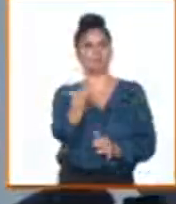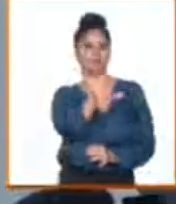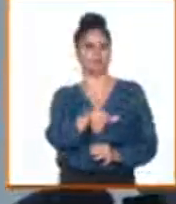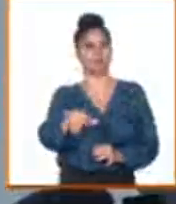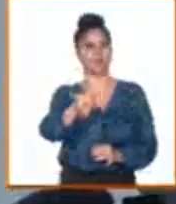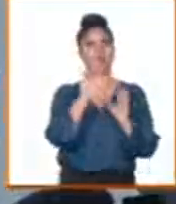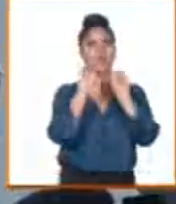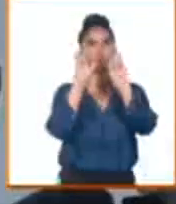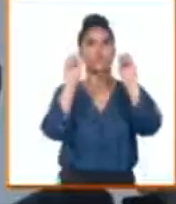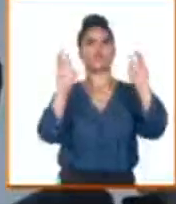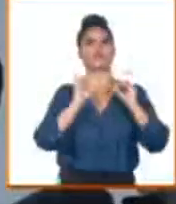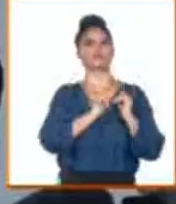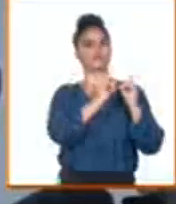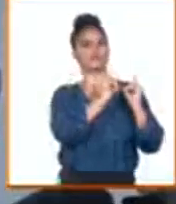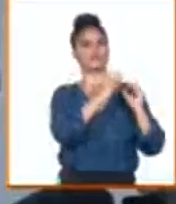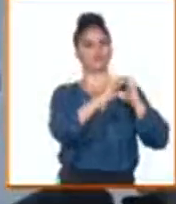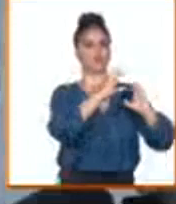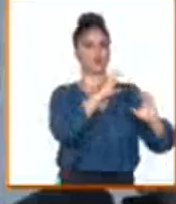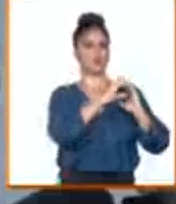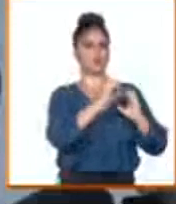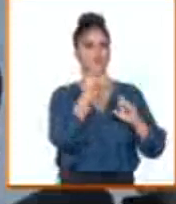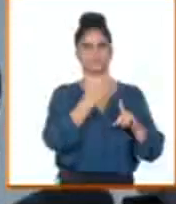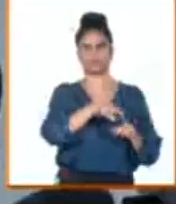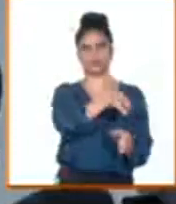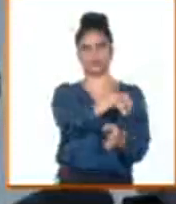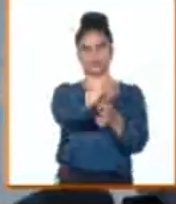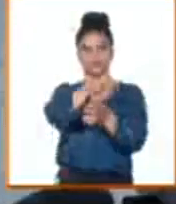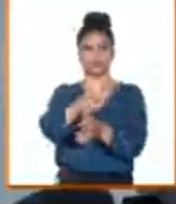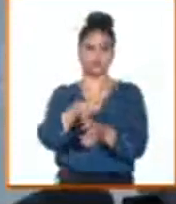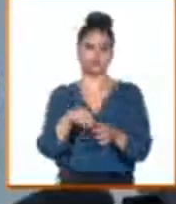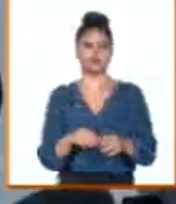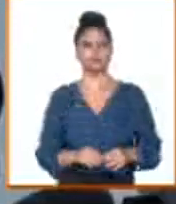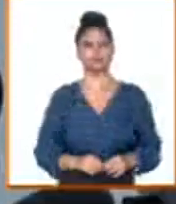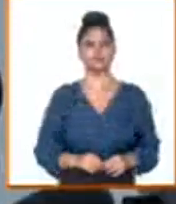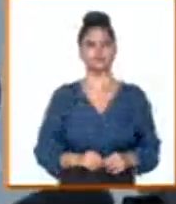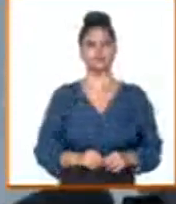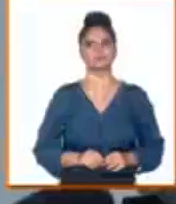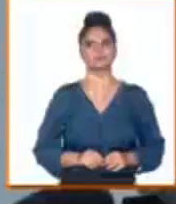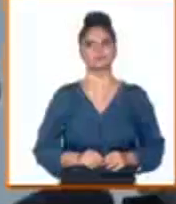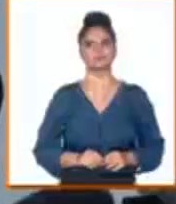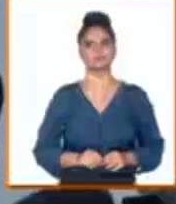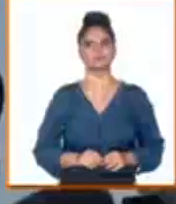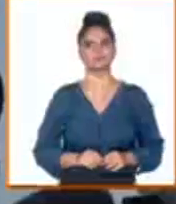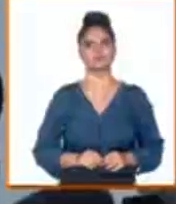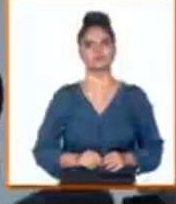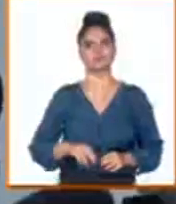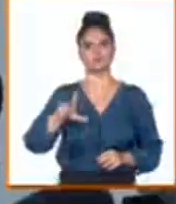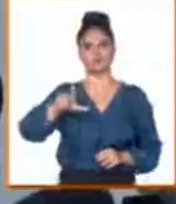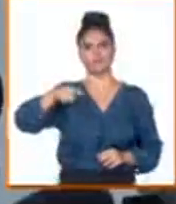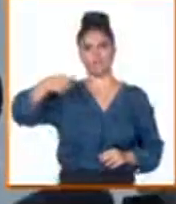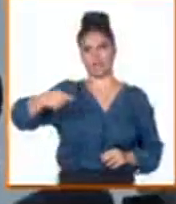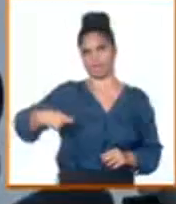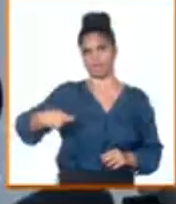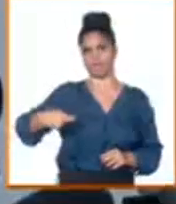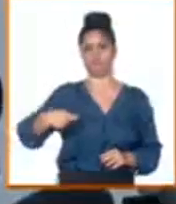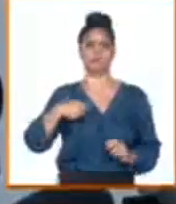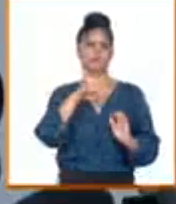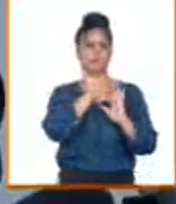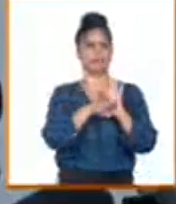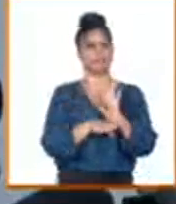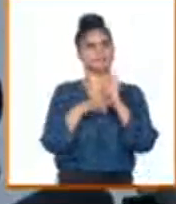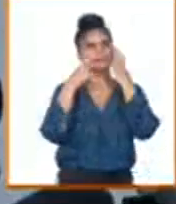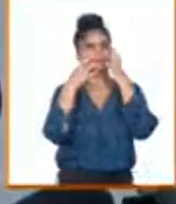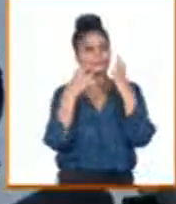demás. Por otro lado, la ley define algo que es clave y que sigue siendo un problema